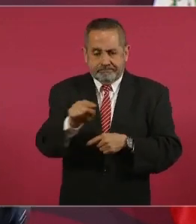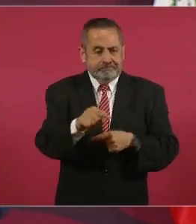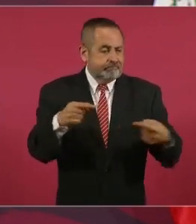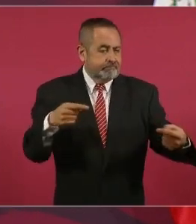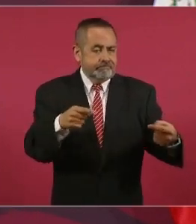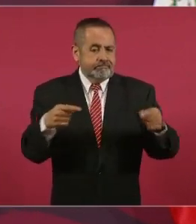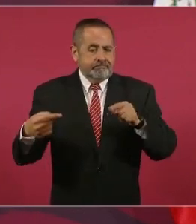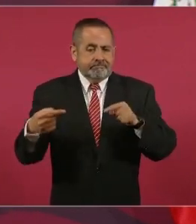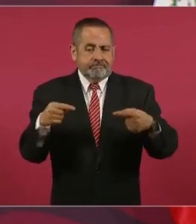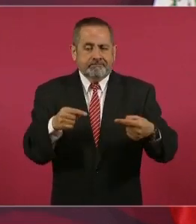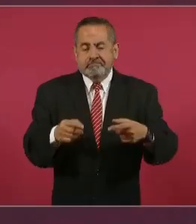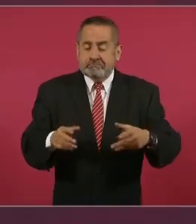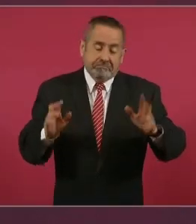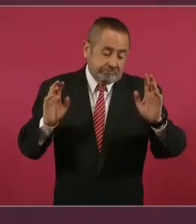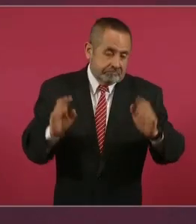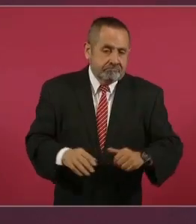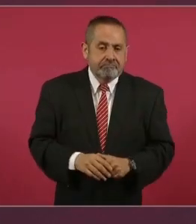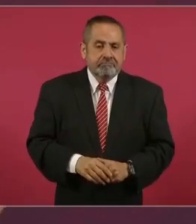son,